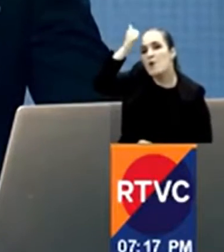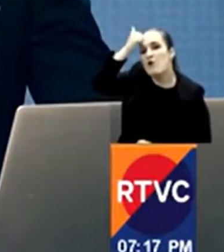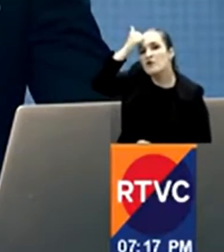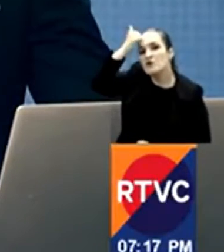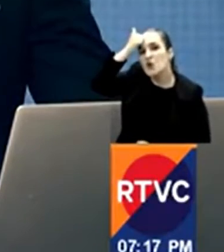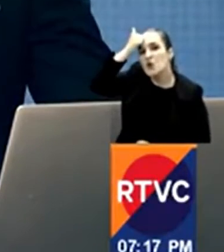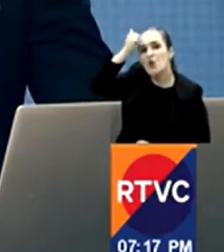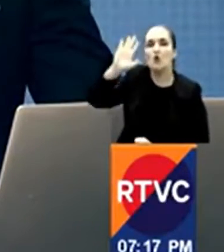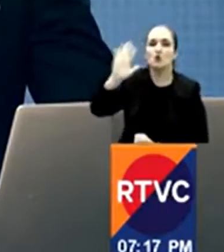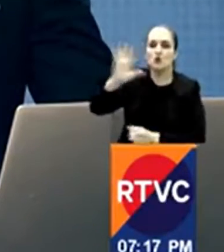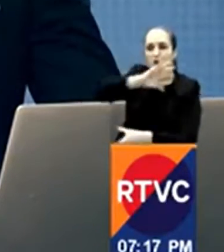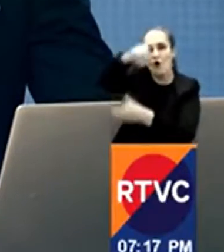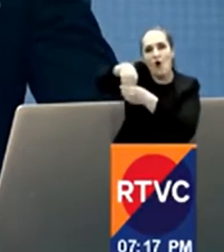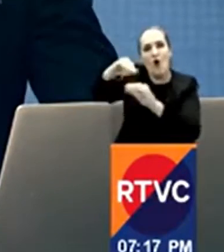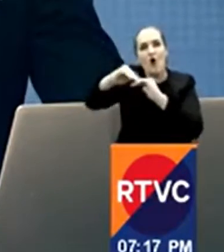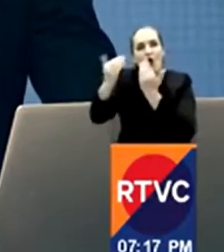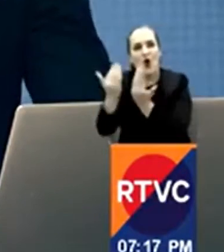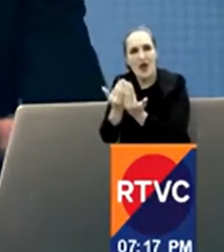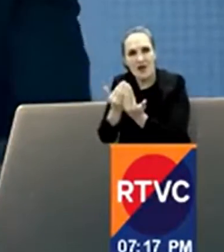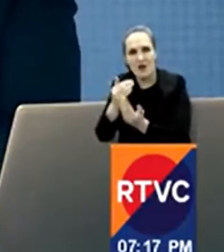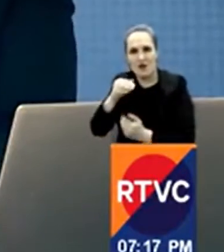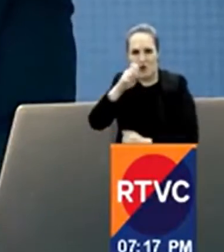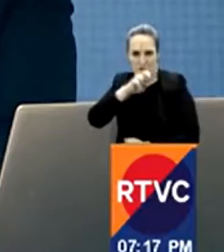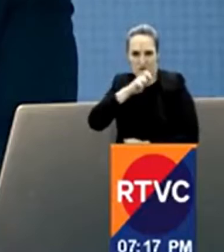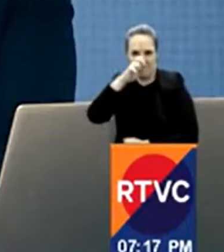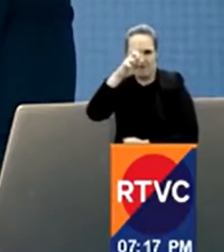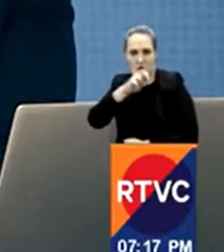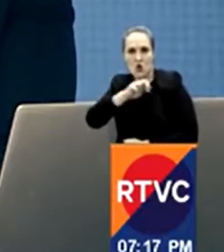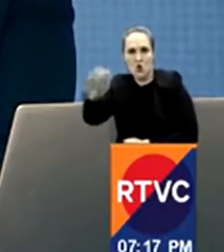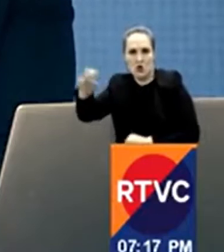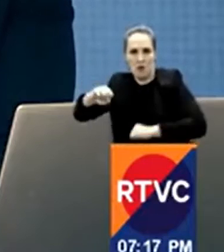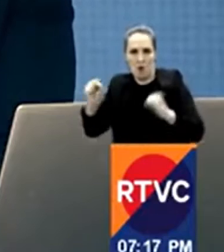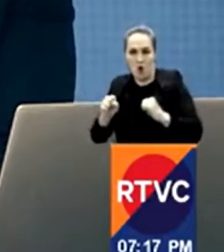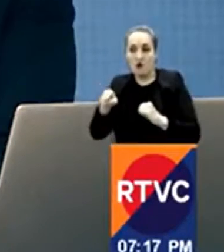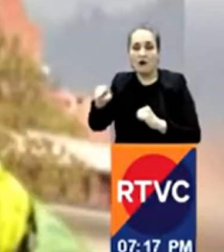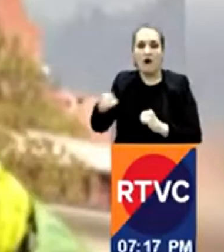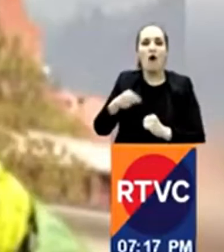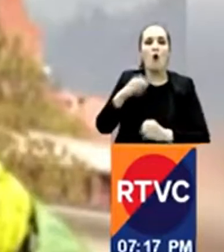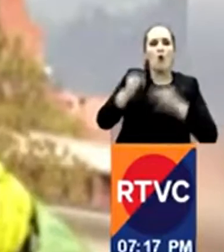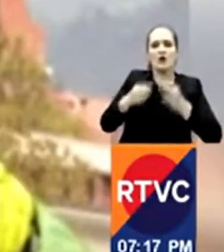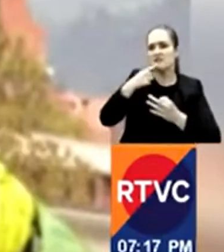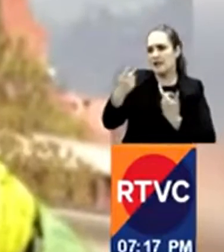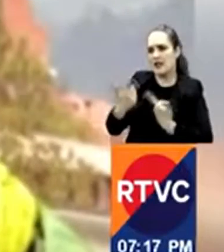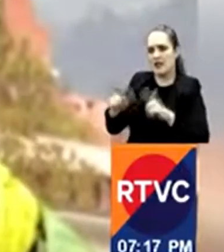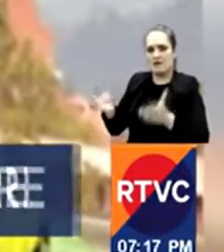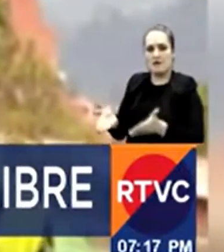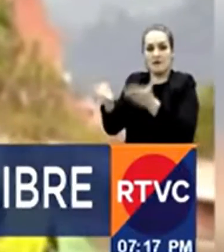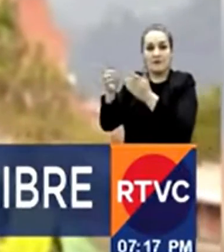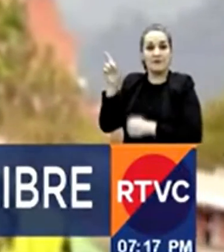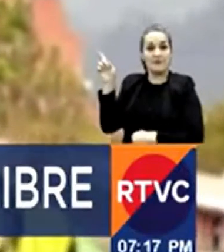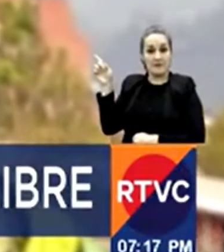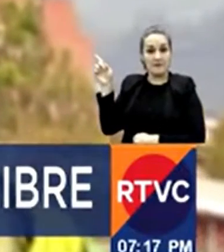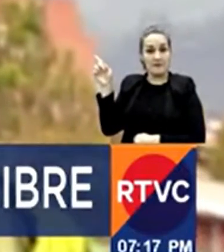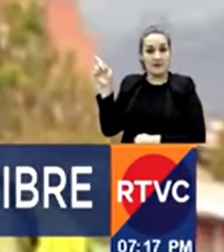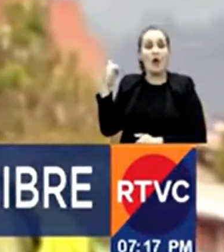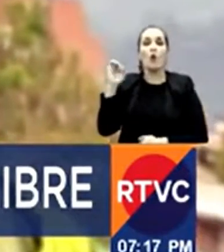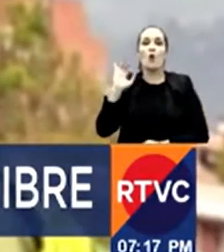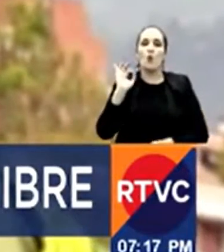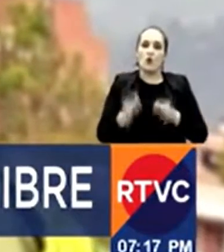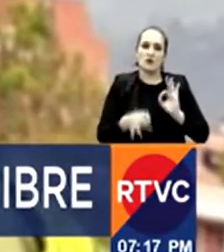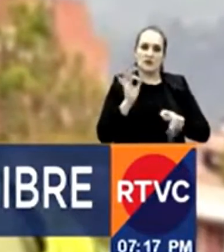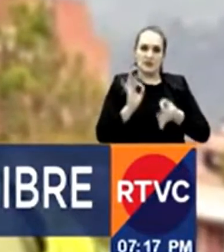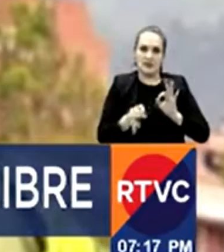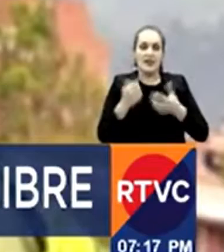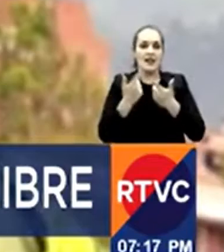abusar sexualmente de varias alumnas. La fiscalía apeló la decisión. Mauricio Zambrano enfrentará un juicio en